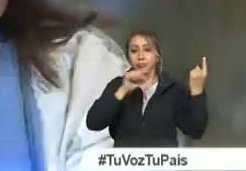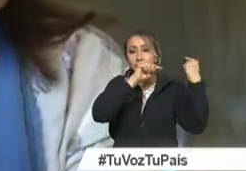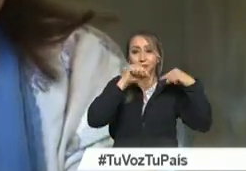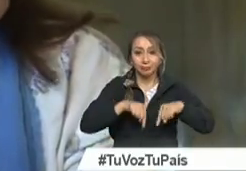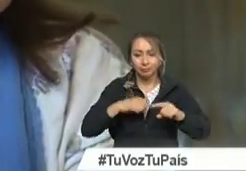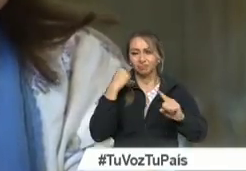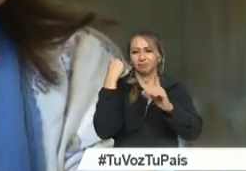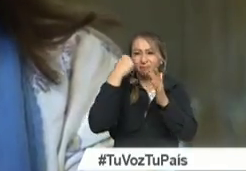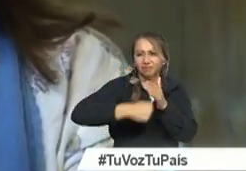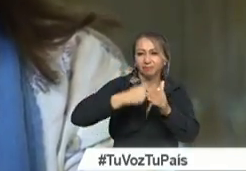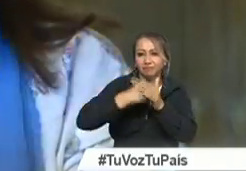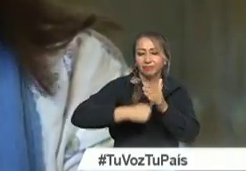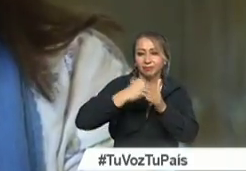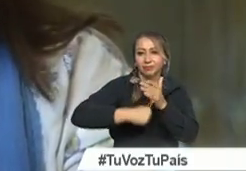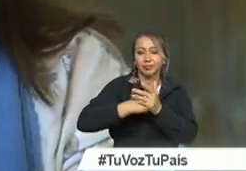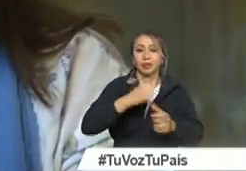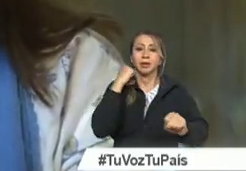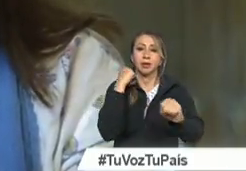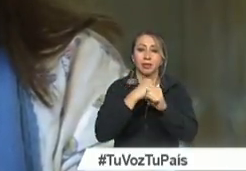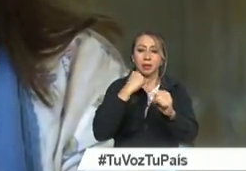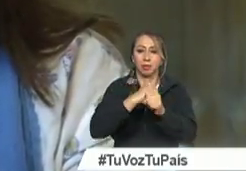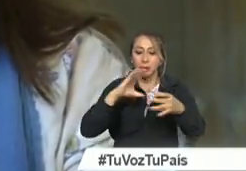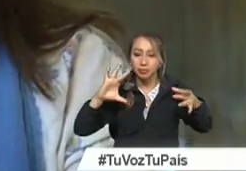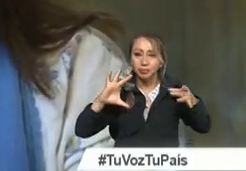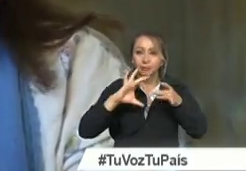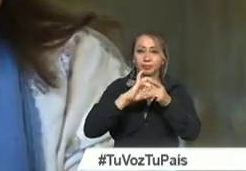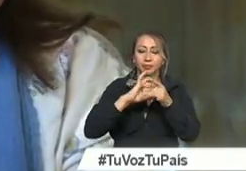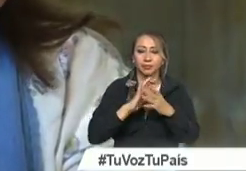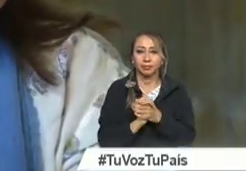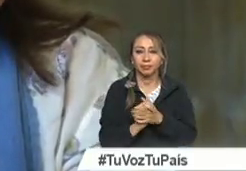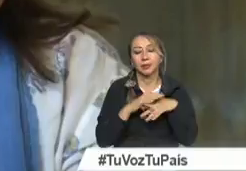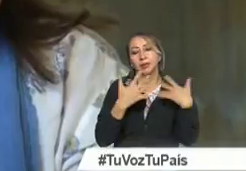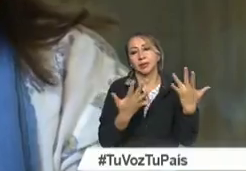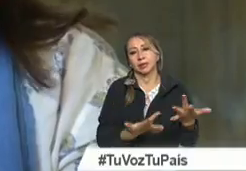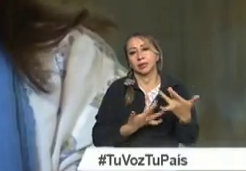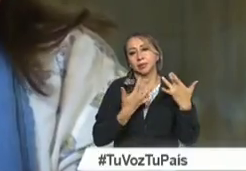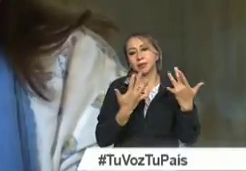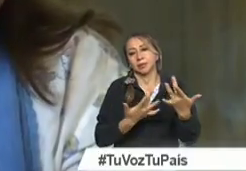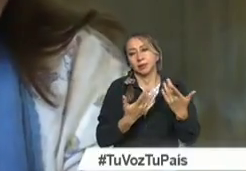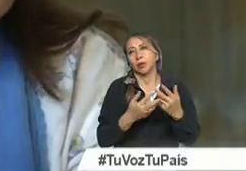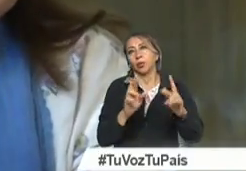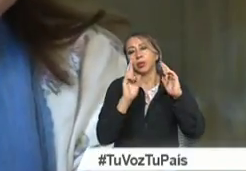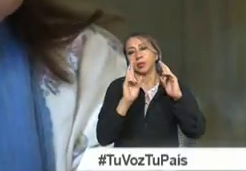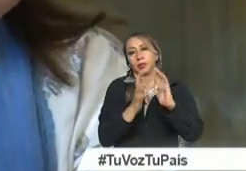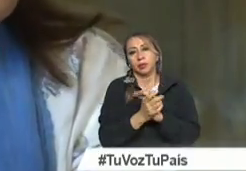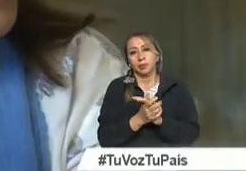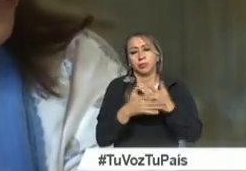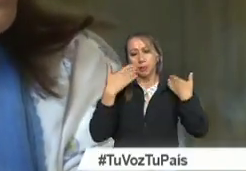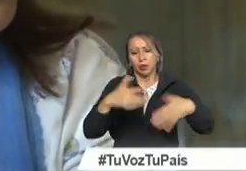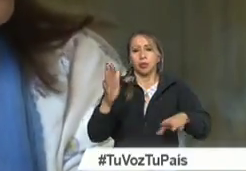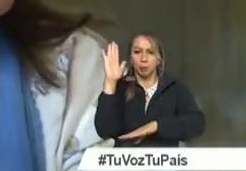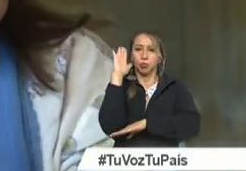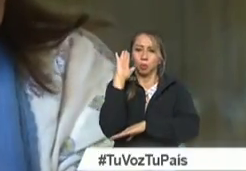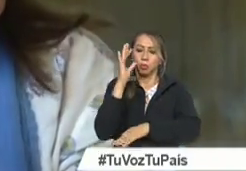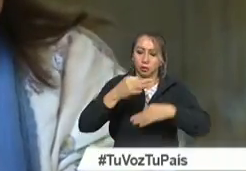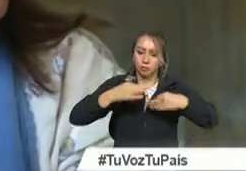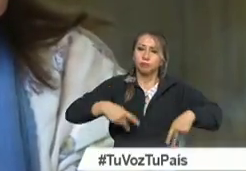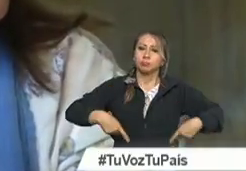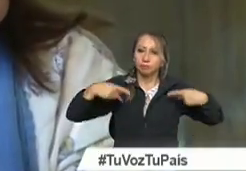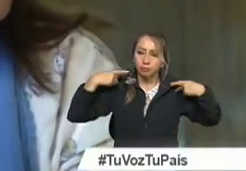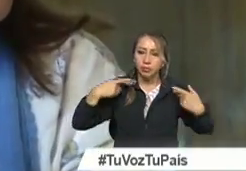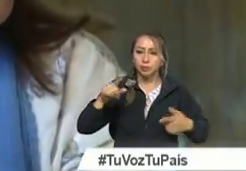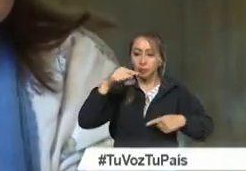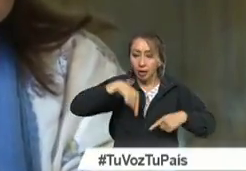luchando por eso estamos trabajando conjuntamente y esperamos y le damos nuestro por qué estamos aquí